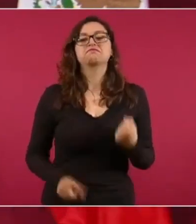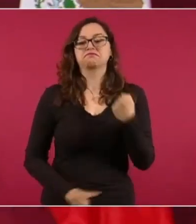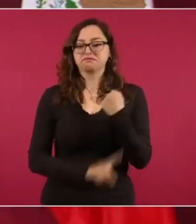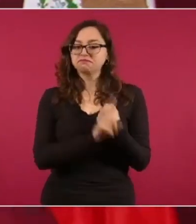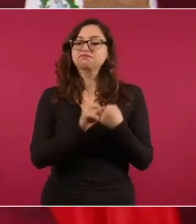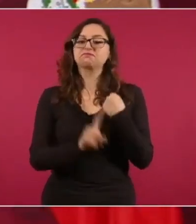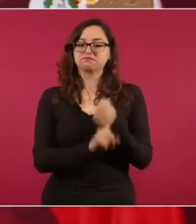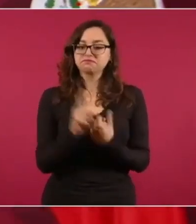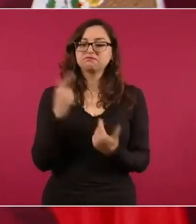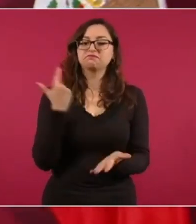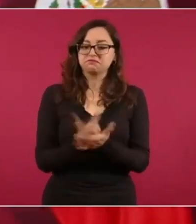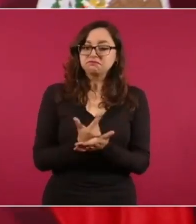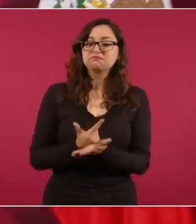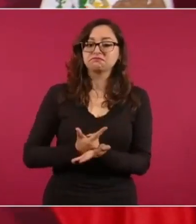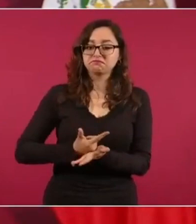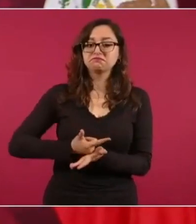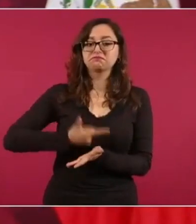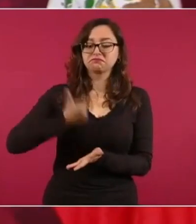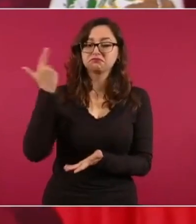problemas.